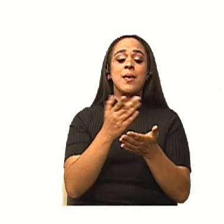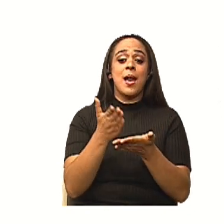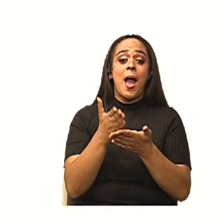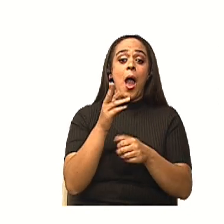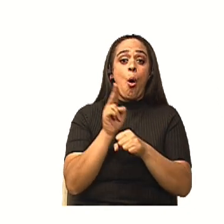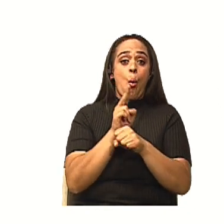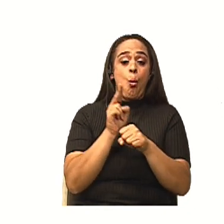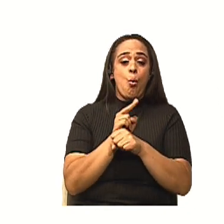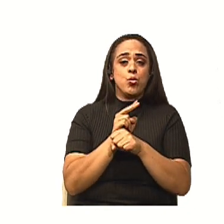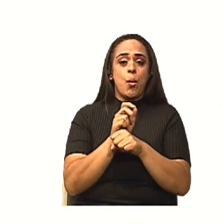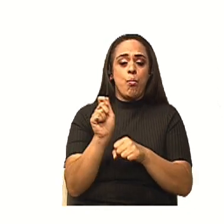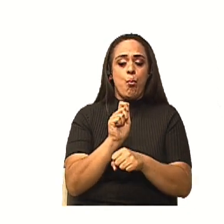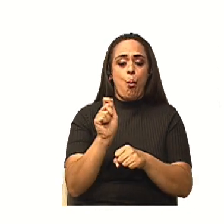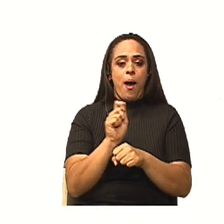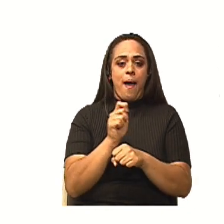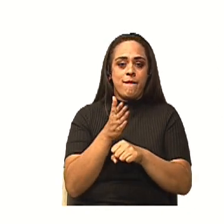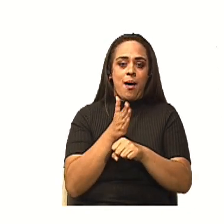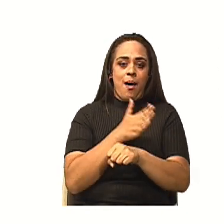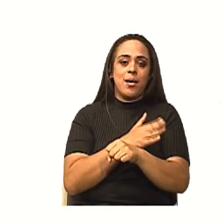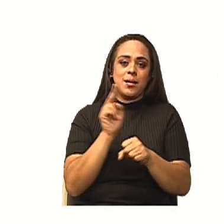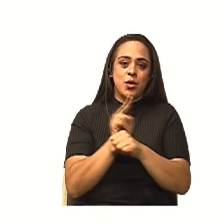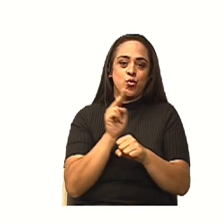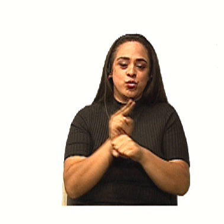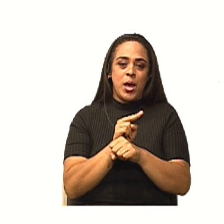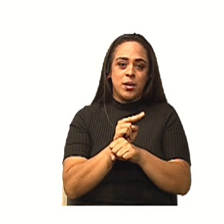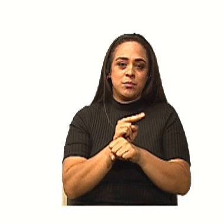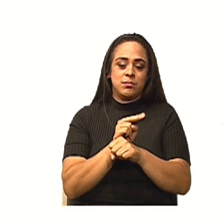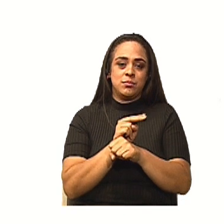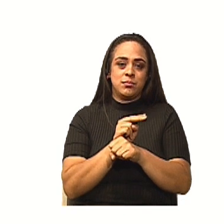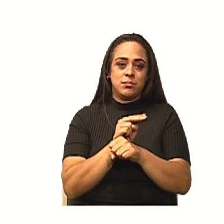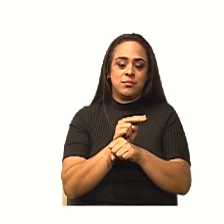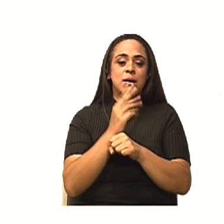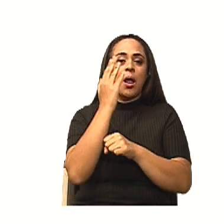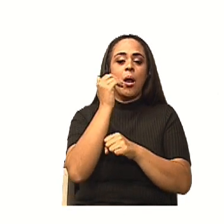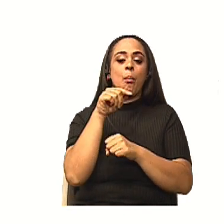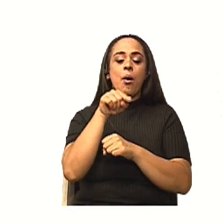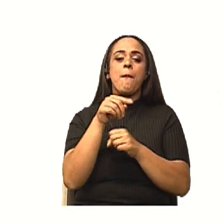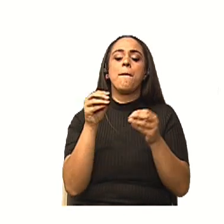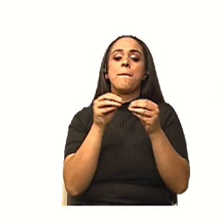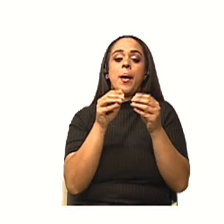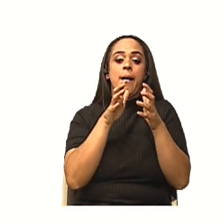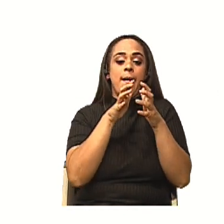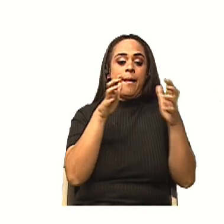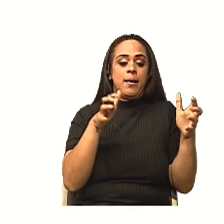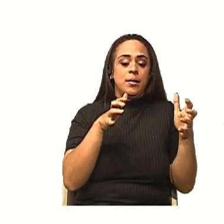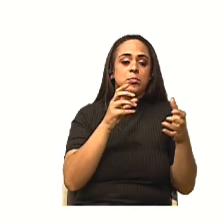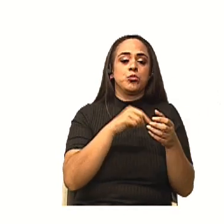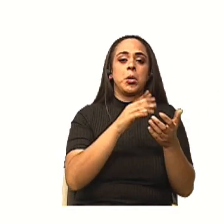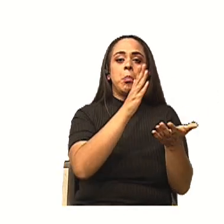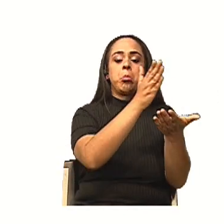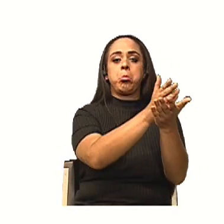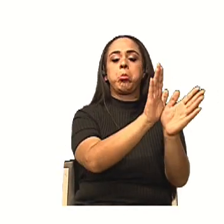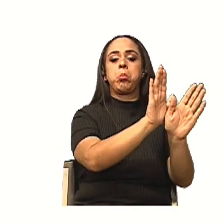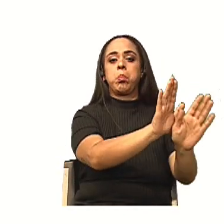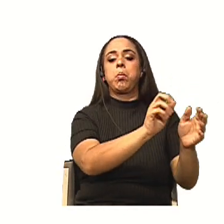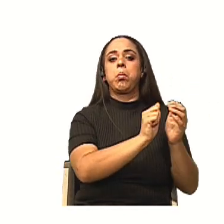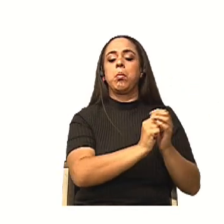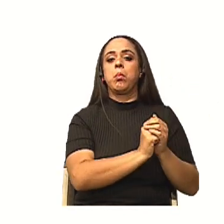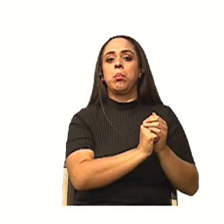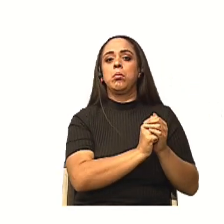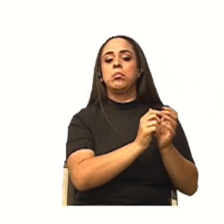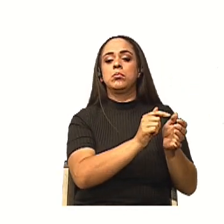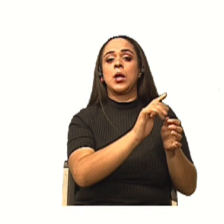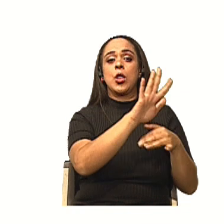qué? Porque como las partículas dentro del medicamento son más grandes, cuando ustedes dejan el medicamento en una alacena o lo que sea,